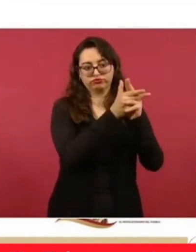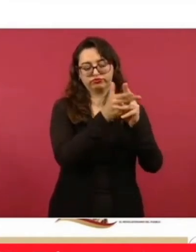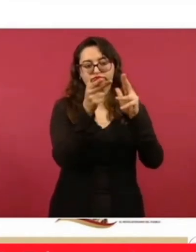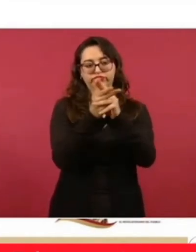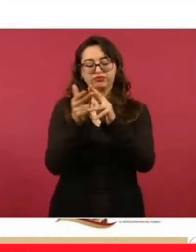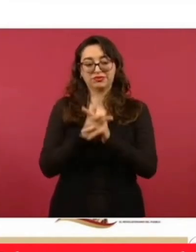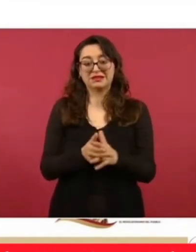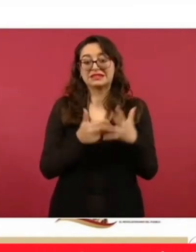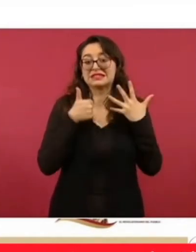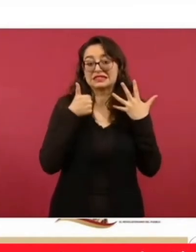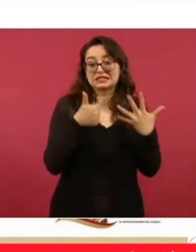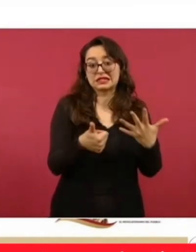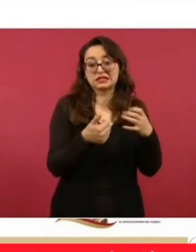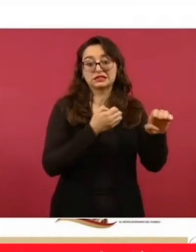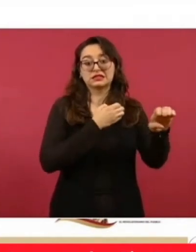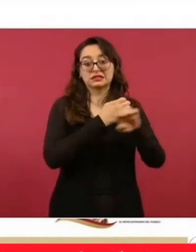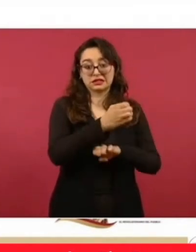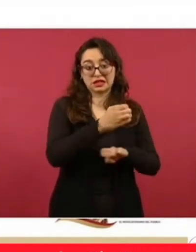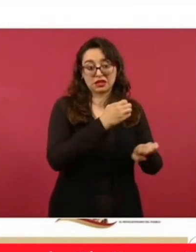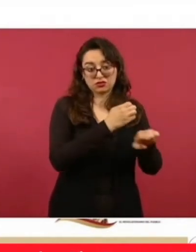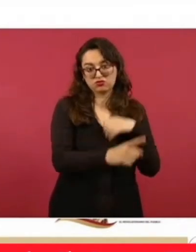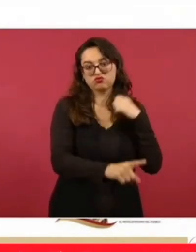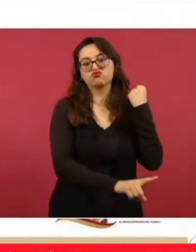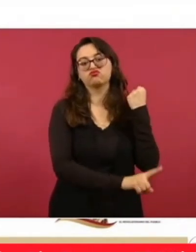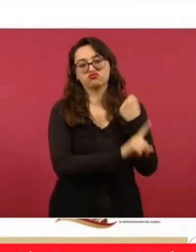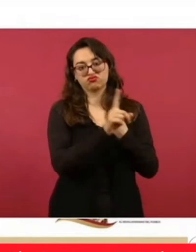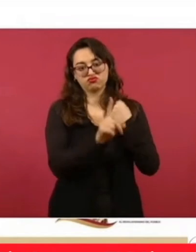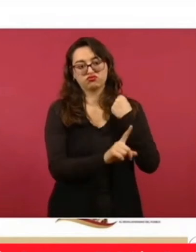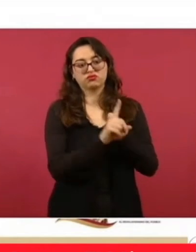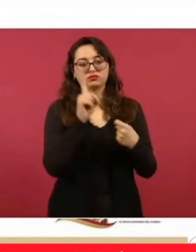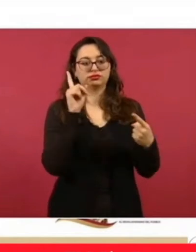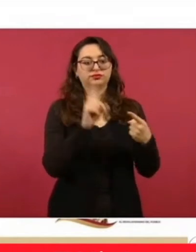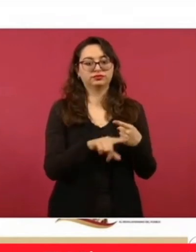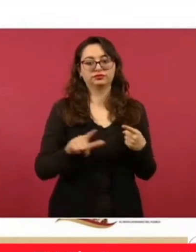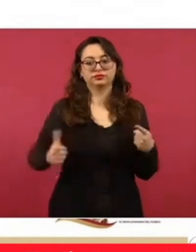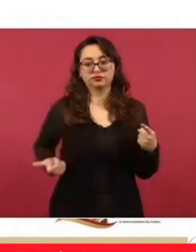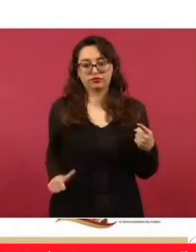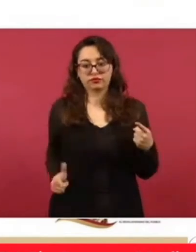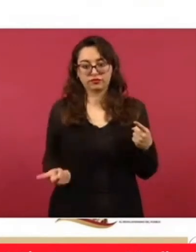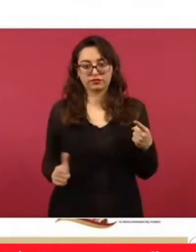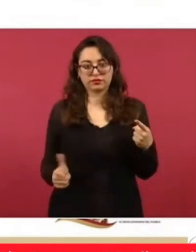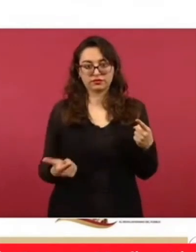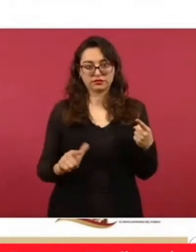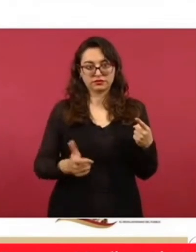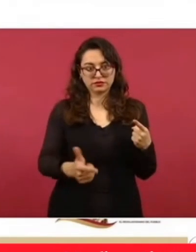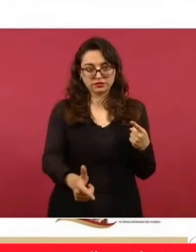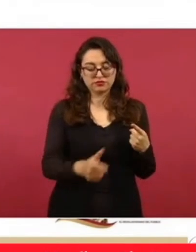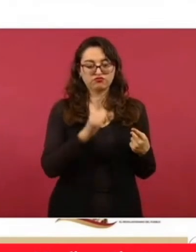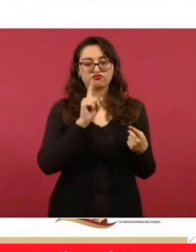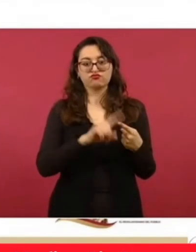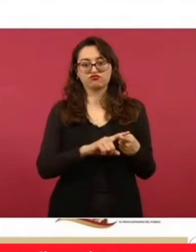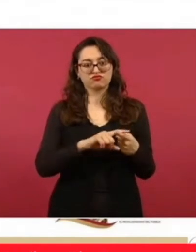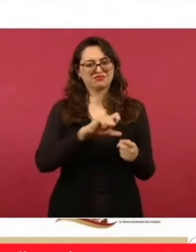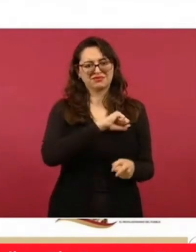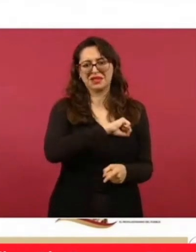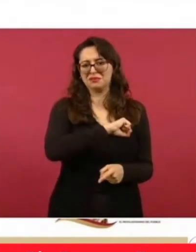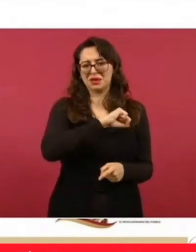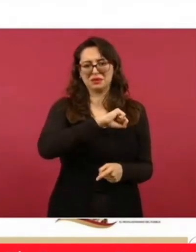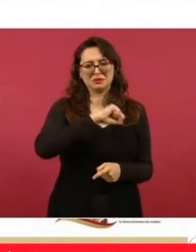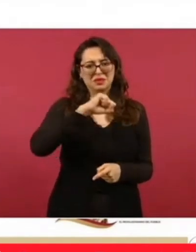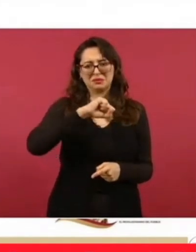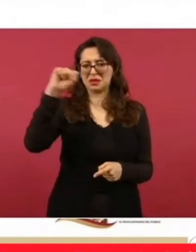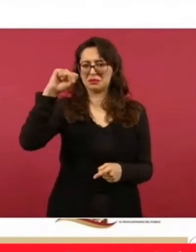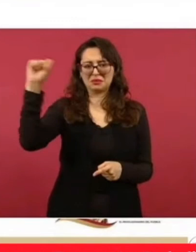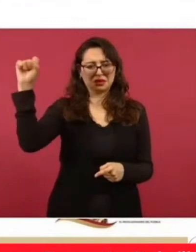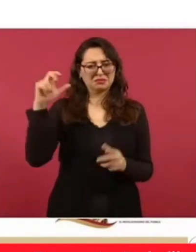el país Estos son adelante el estado de Guanajuato que ha tenido un incremento los últimos dos